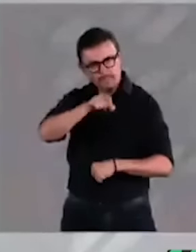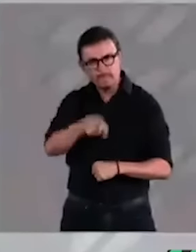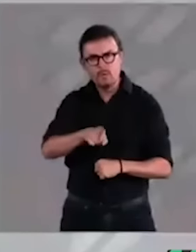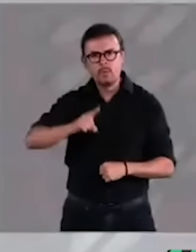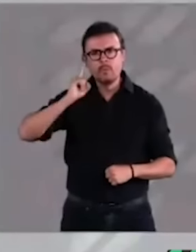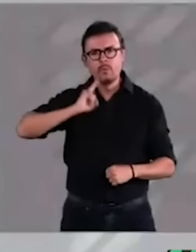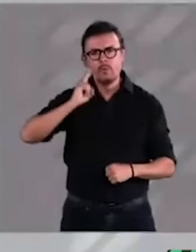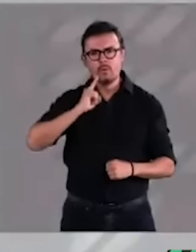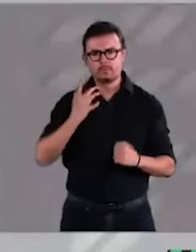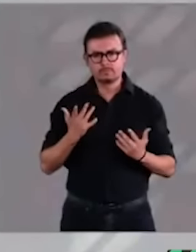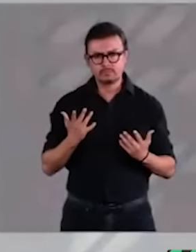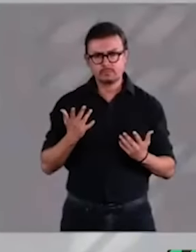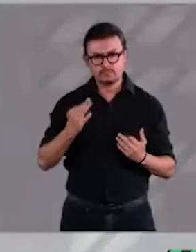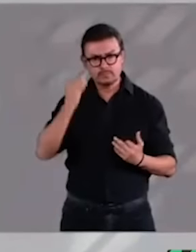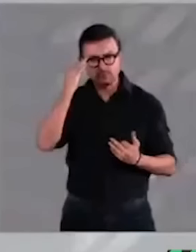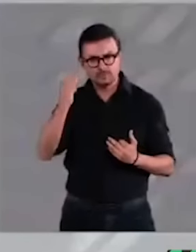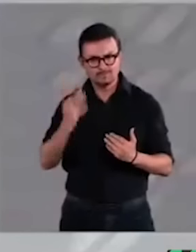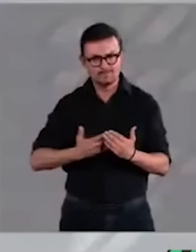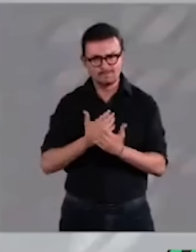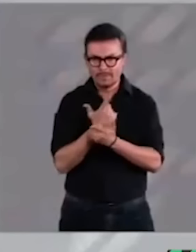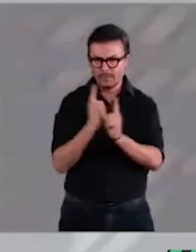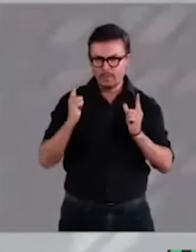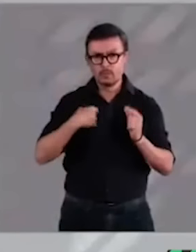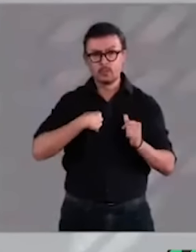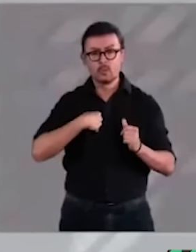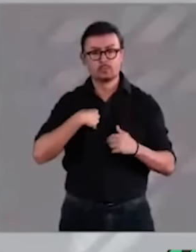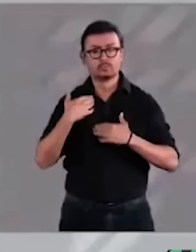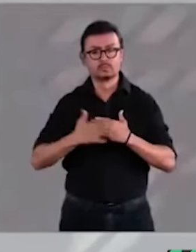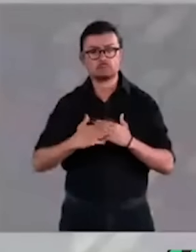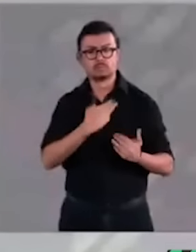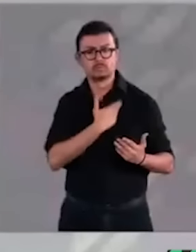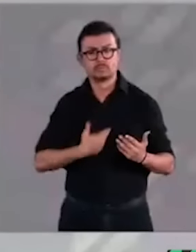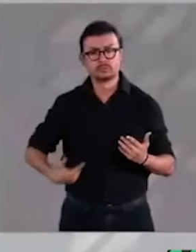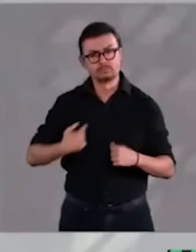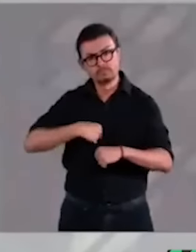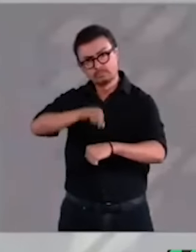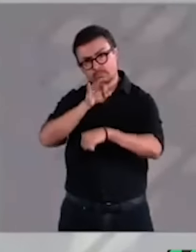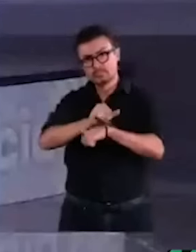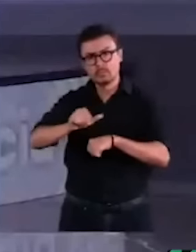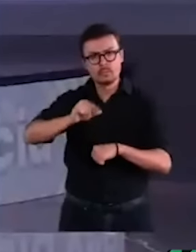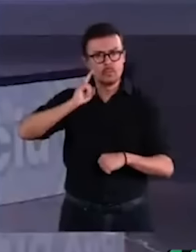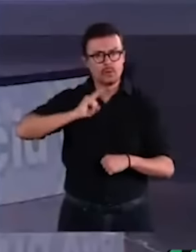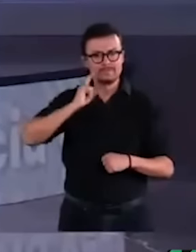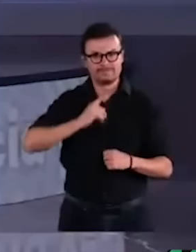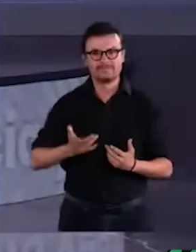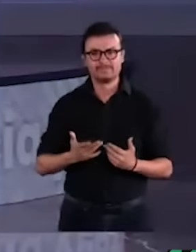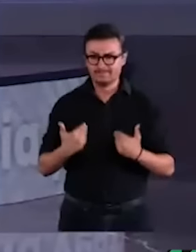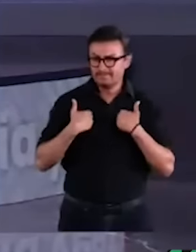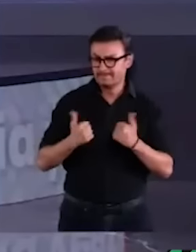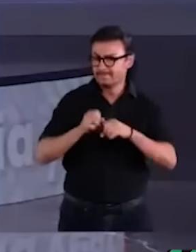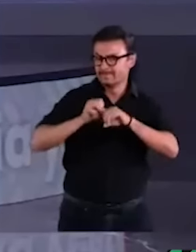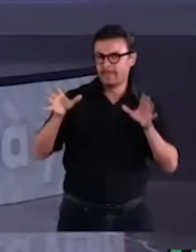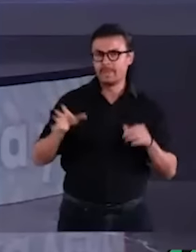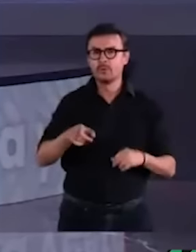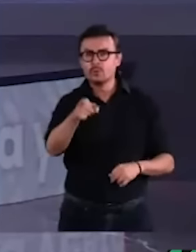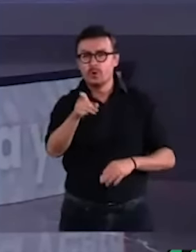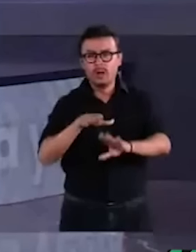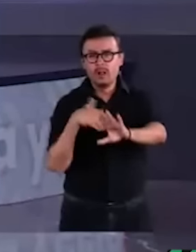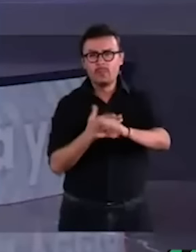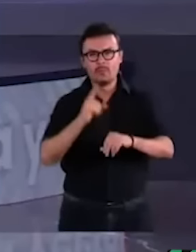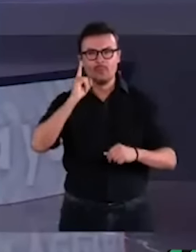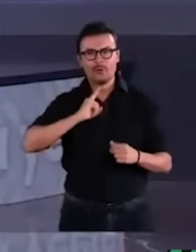tiempo libre. Voy a ser la presidenta que defienda a las mujeres. Que quede claro, quien se meta con una mujer se va a meter